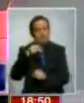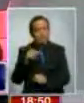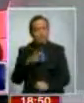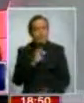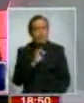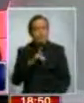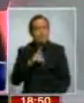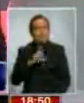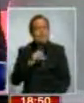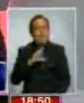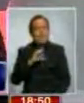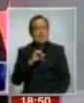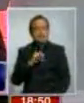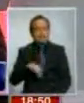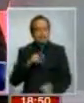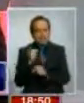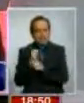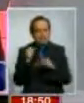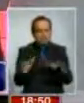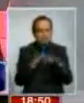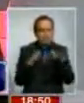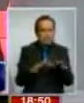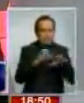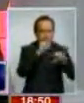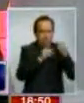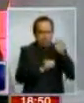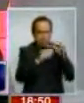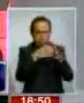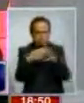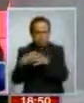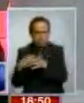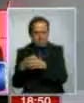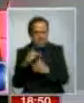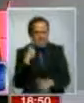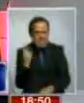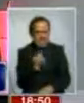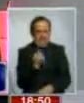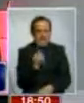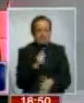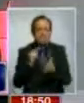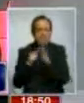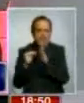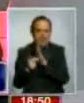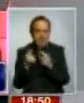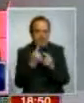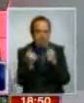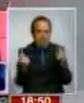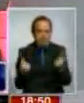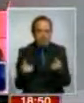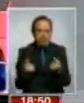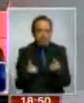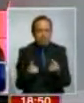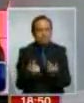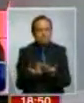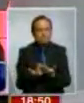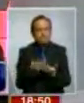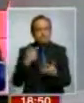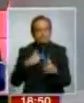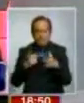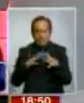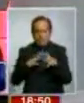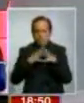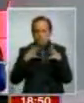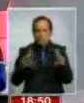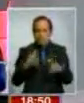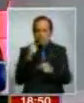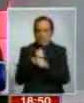nos va a ayudar a trabajar a los partidos políticos. Los partidos políticos, en general, están en problemas. Yo abogué mucho durante el gobierno